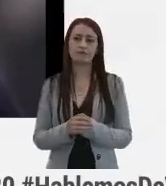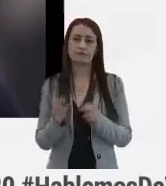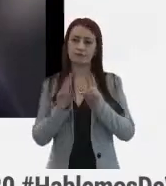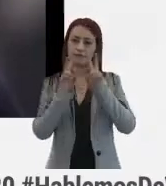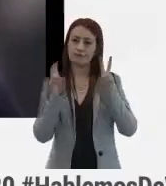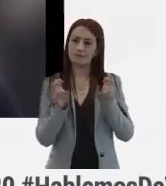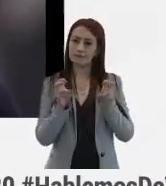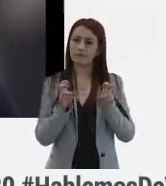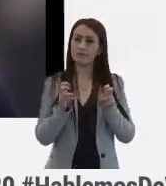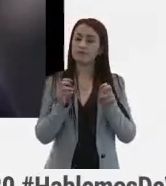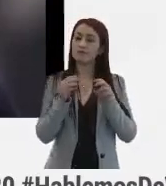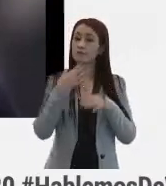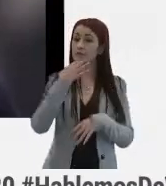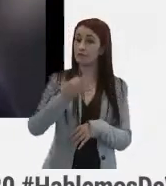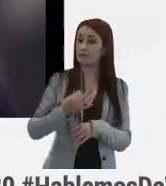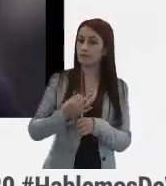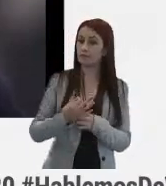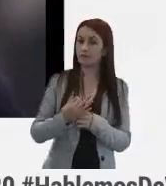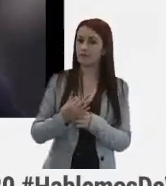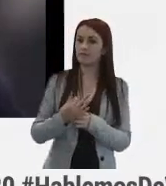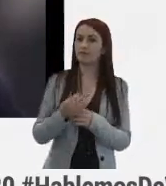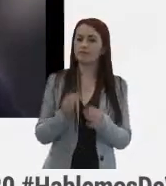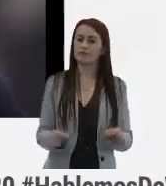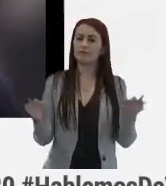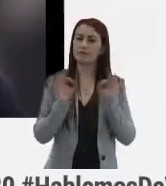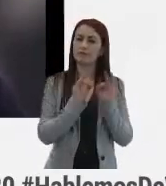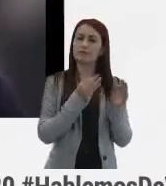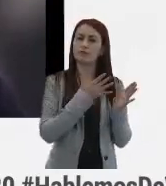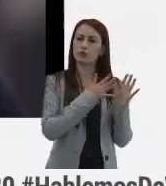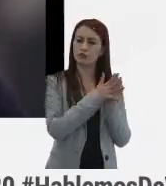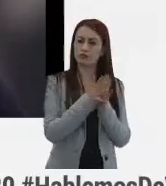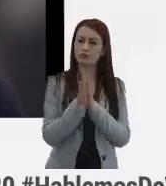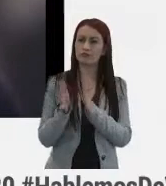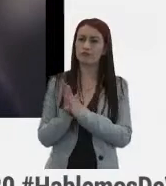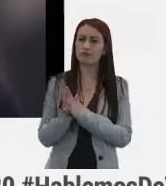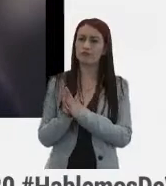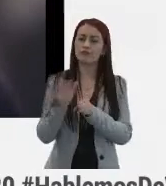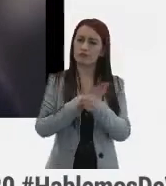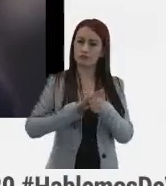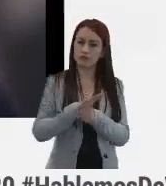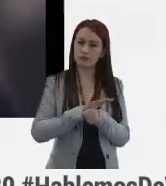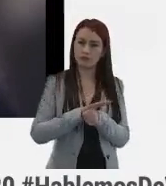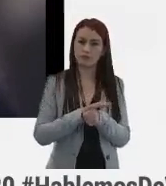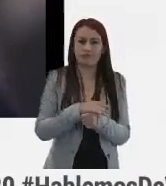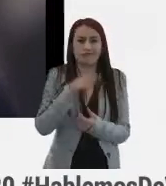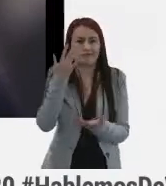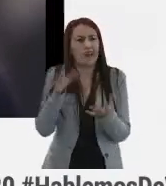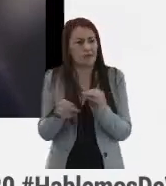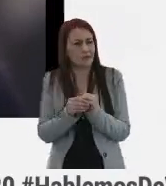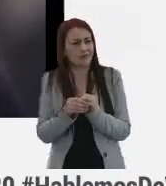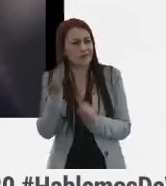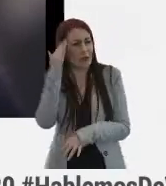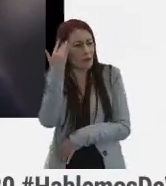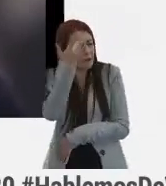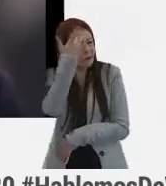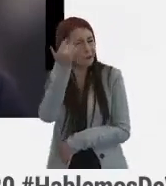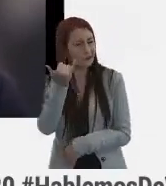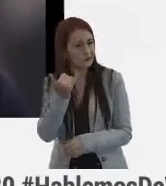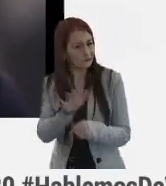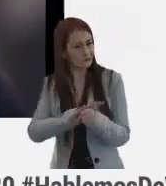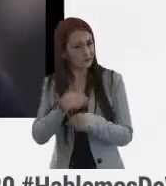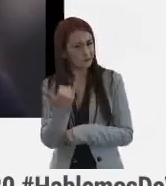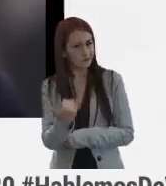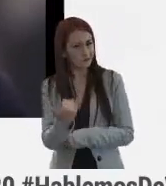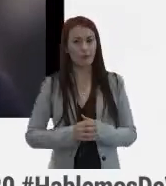Comisión de la Verdad hará su aporte sobre lo que pasó y por qué pasó. Con